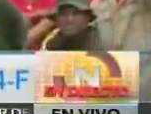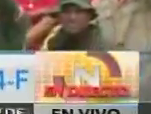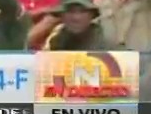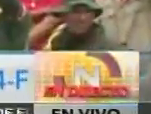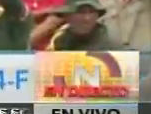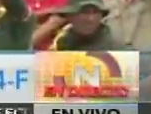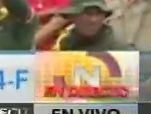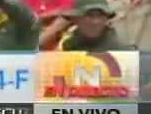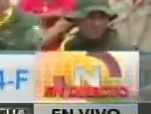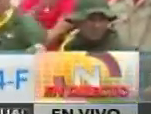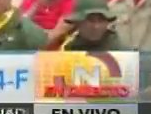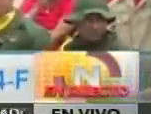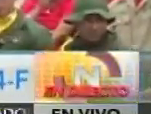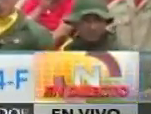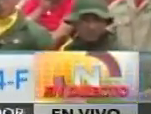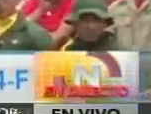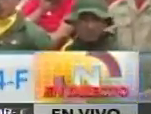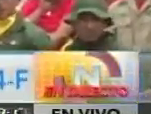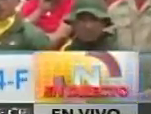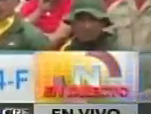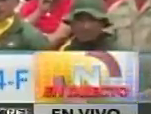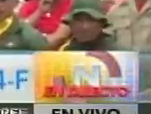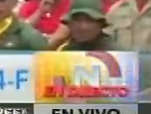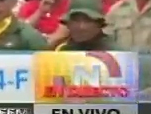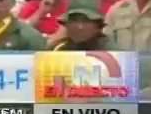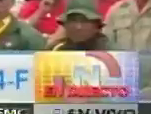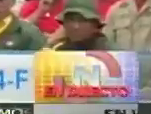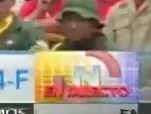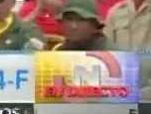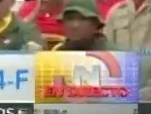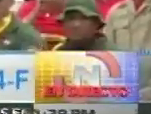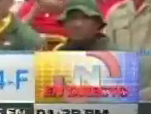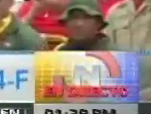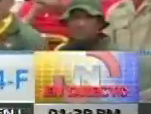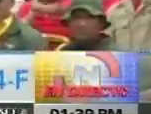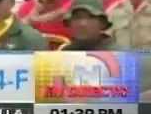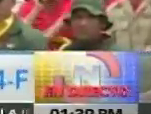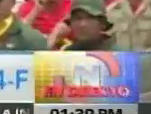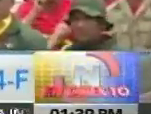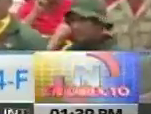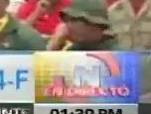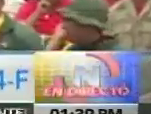Fabricio Vera! ¡Hasta la victoria siempre, camaradas!